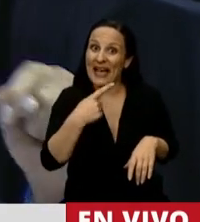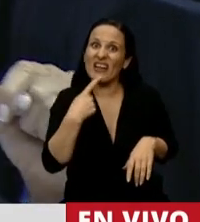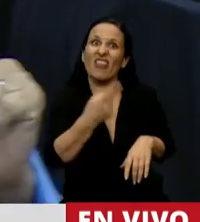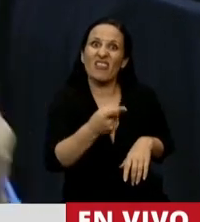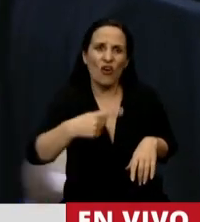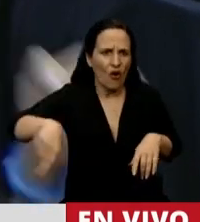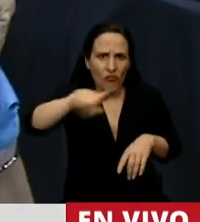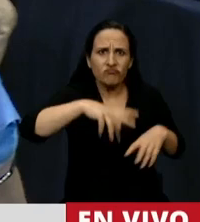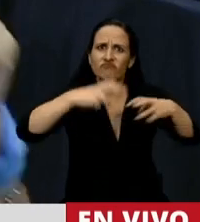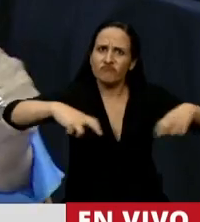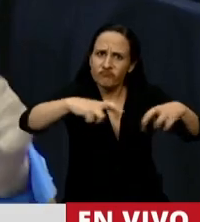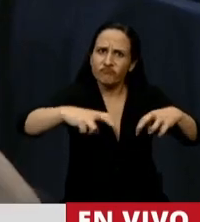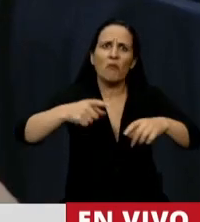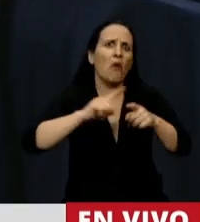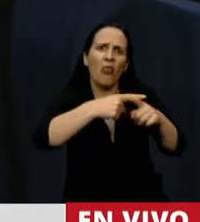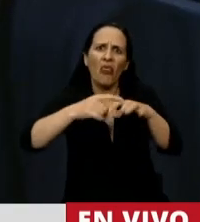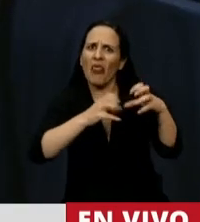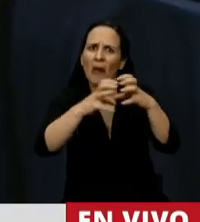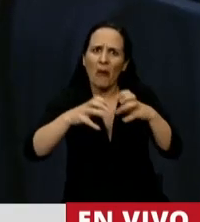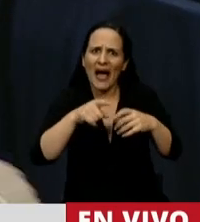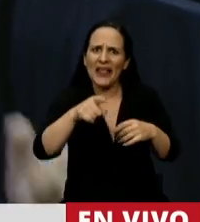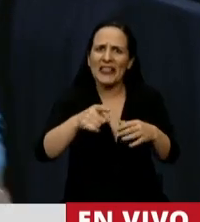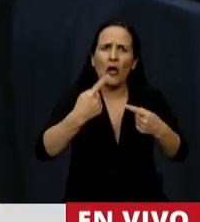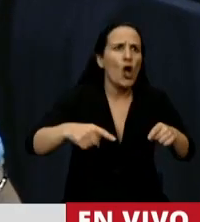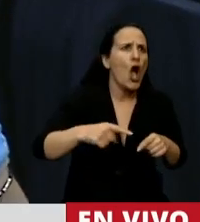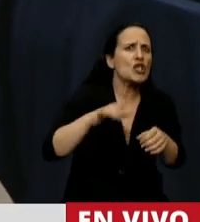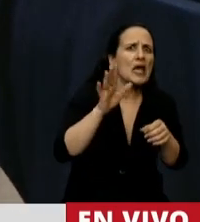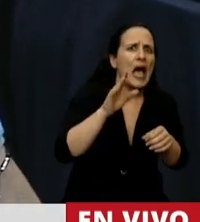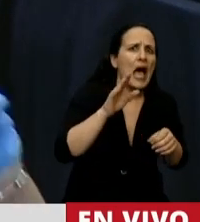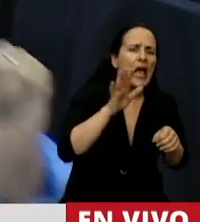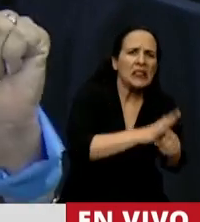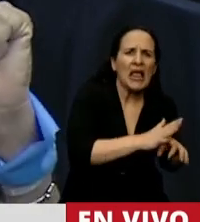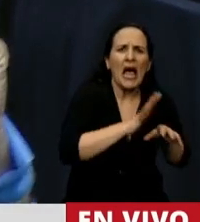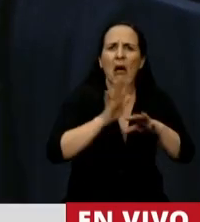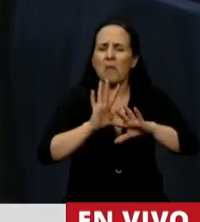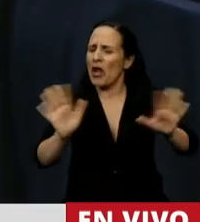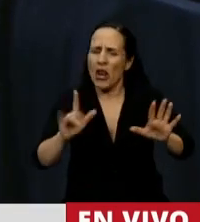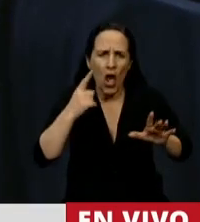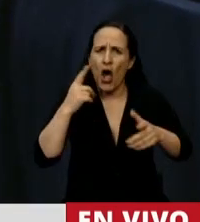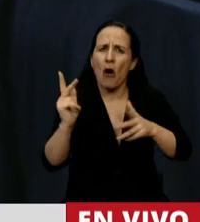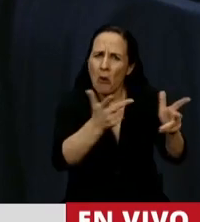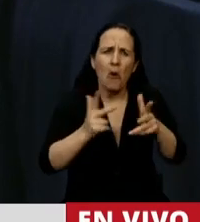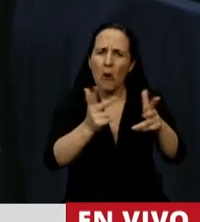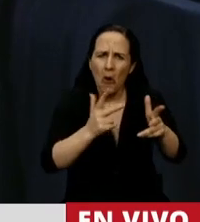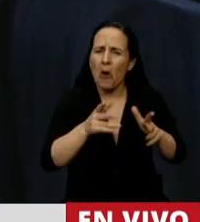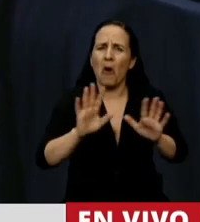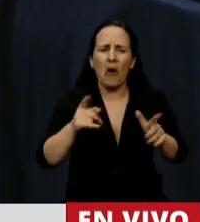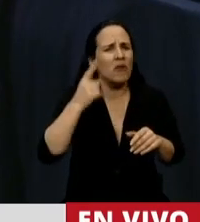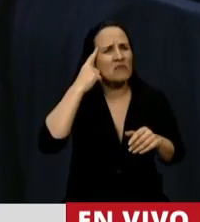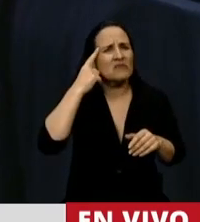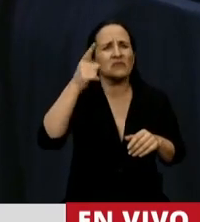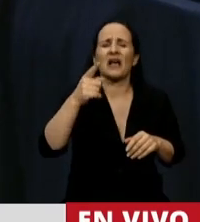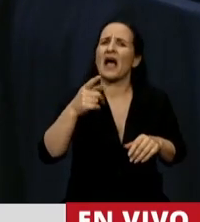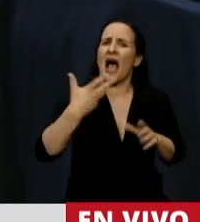a debatir, visibilicen estos tabúes, pongamos un norte a seguir, no al